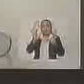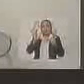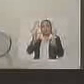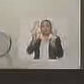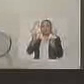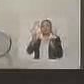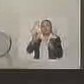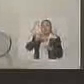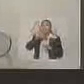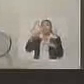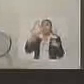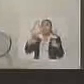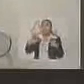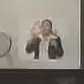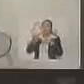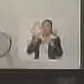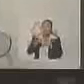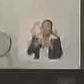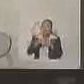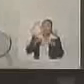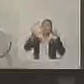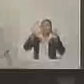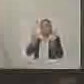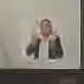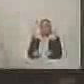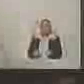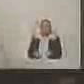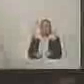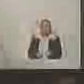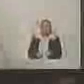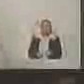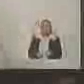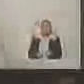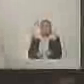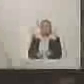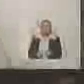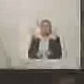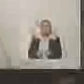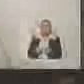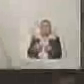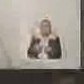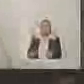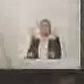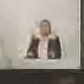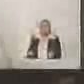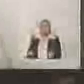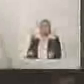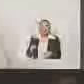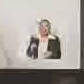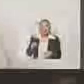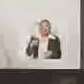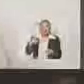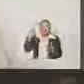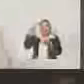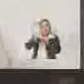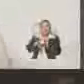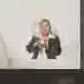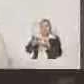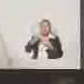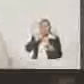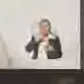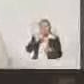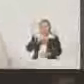mejorar todos los servicios. Realmente ahorita acercarse o pedir una cita con el delegado es imposible. En